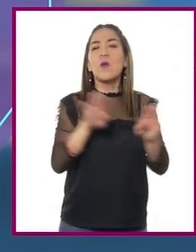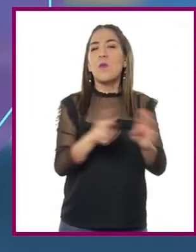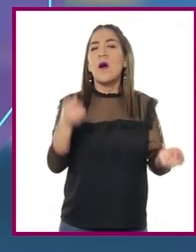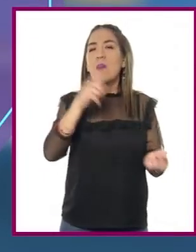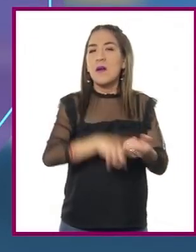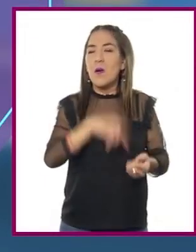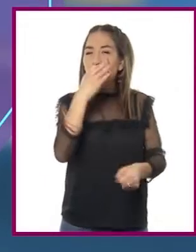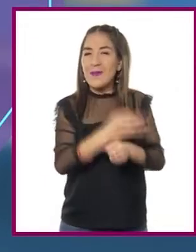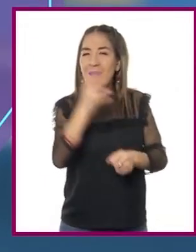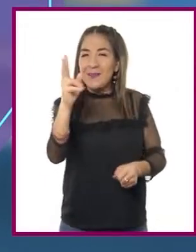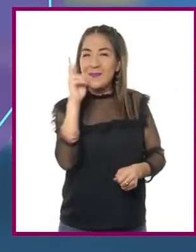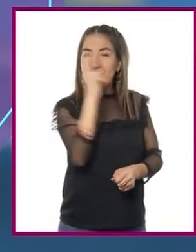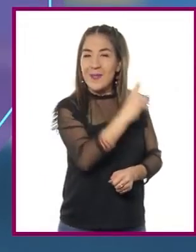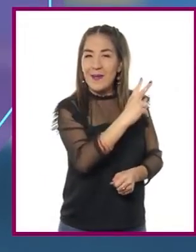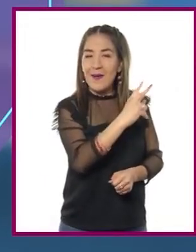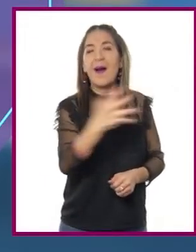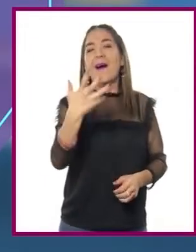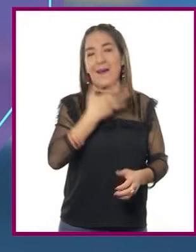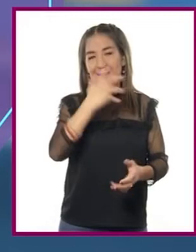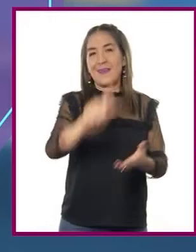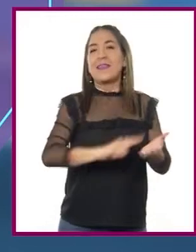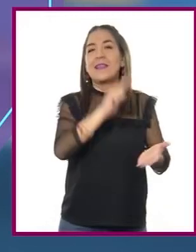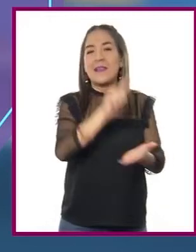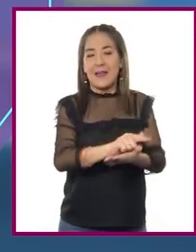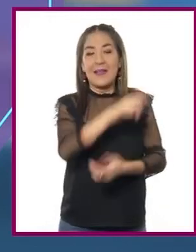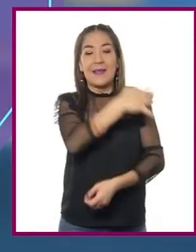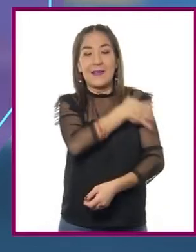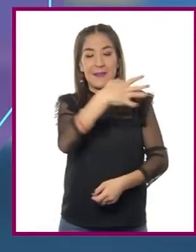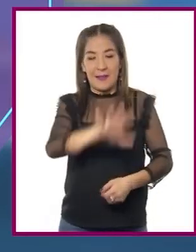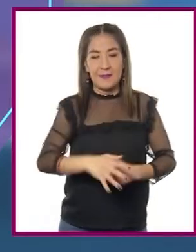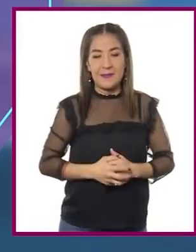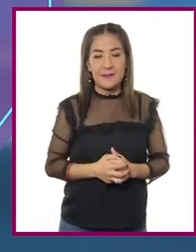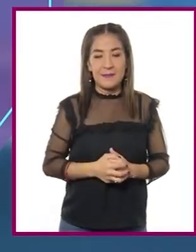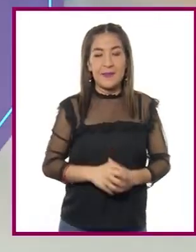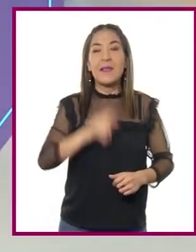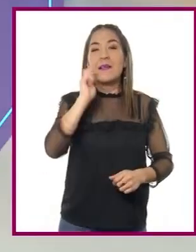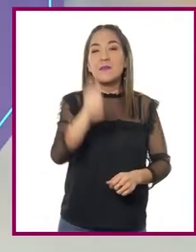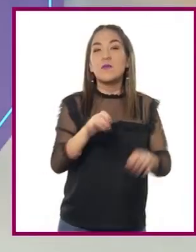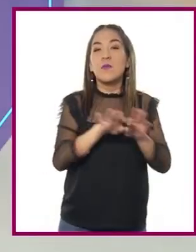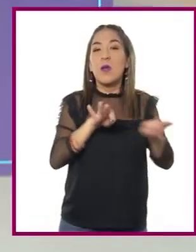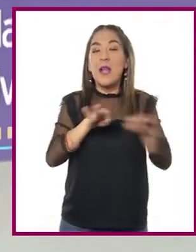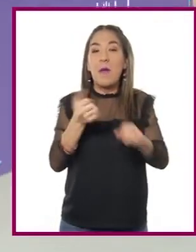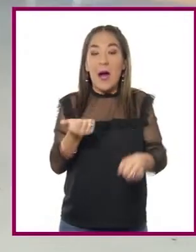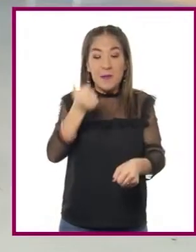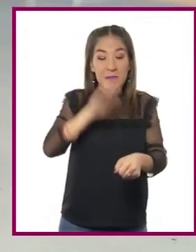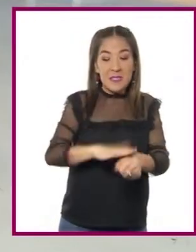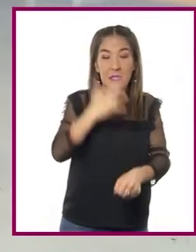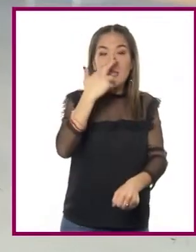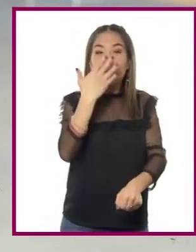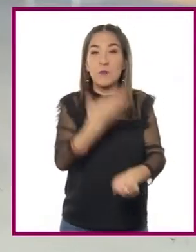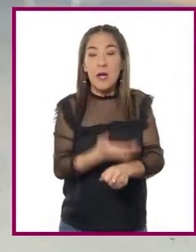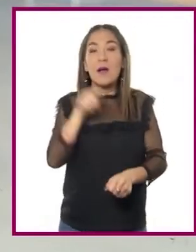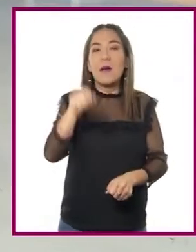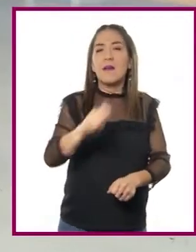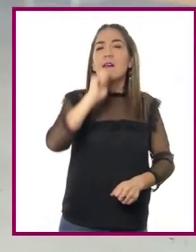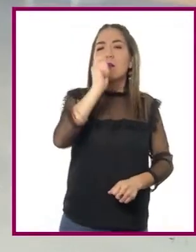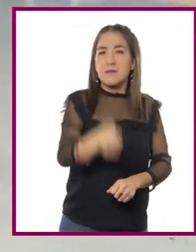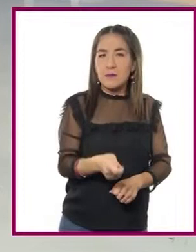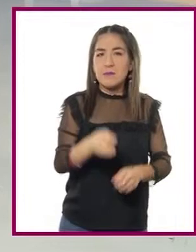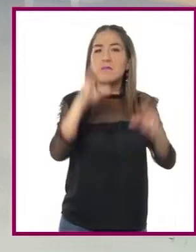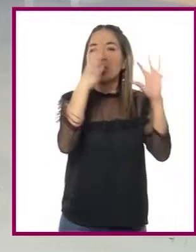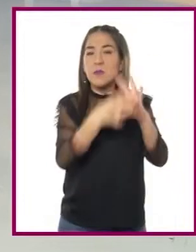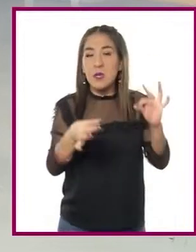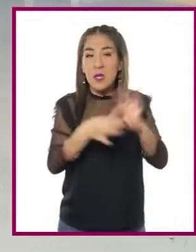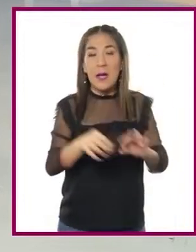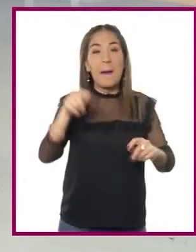como escuchamos, existe la Ley General de las Responsabilidades Administrativas que establece con claridad que